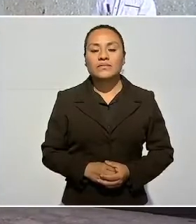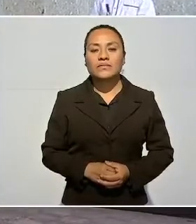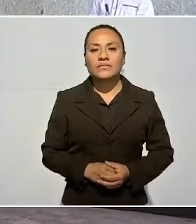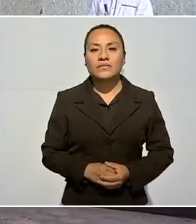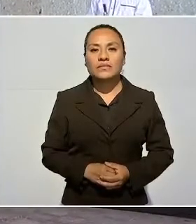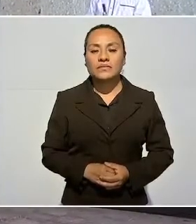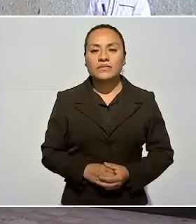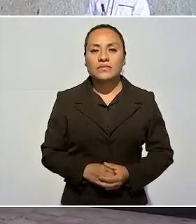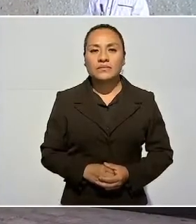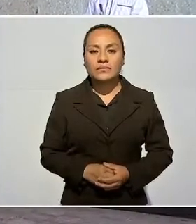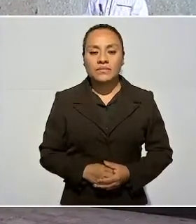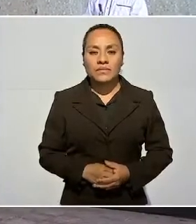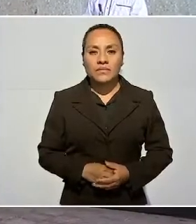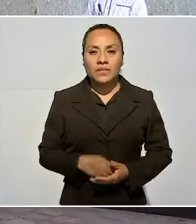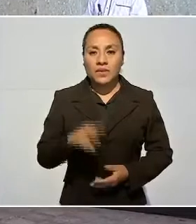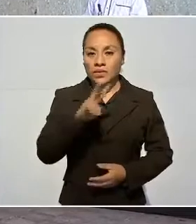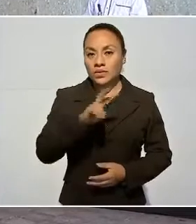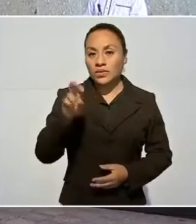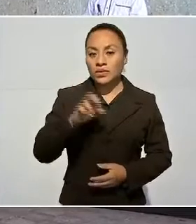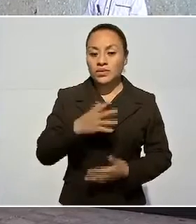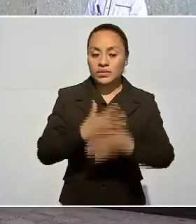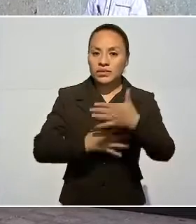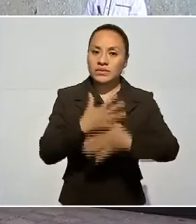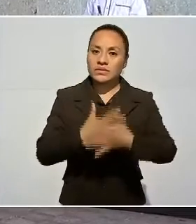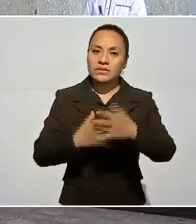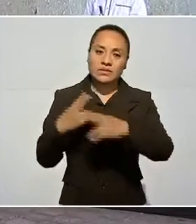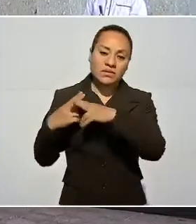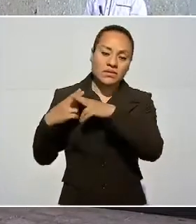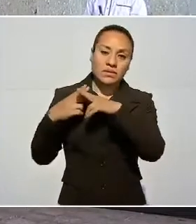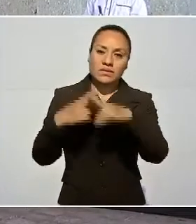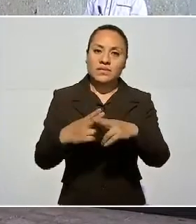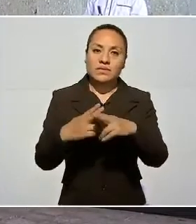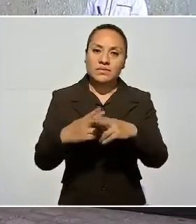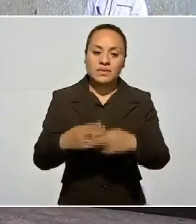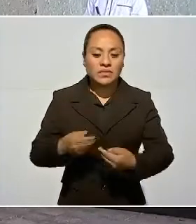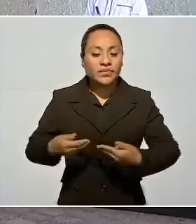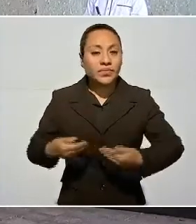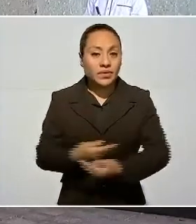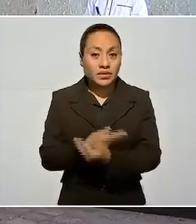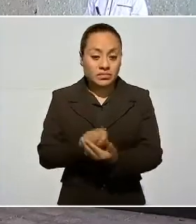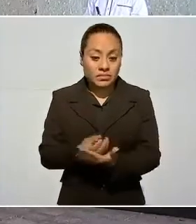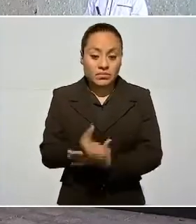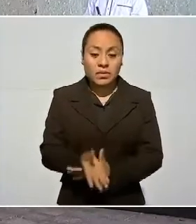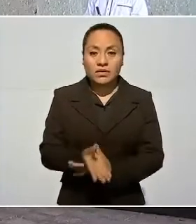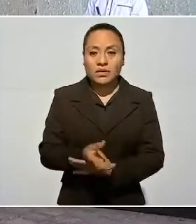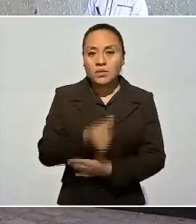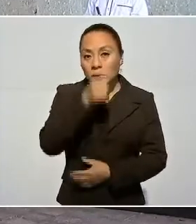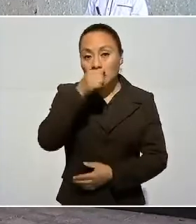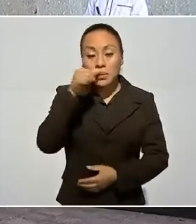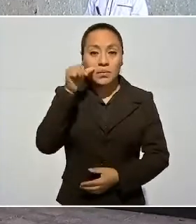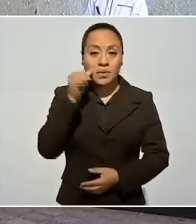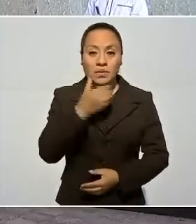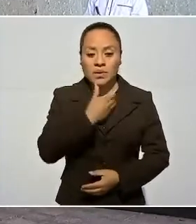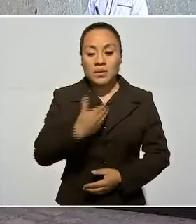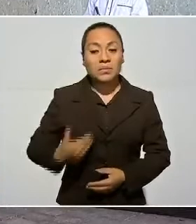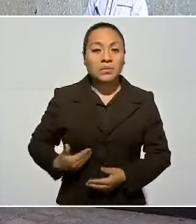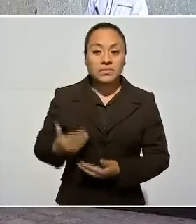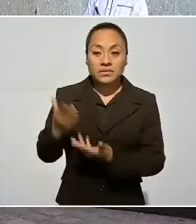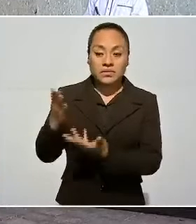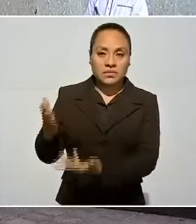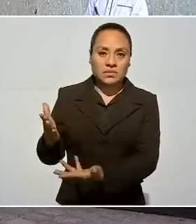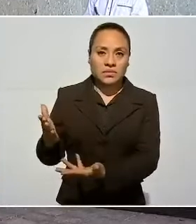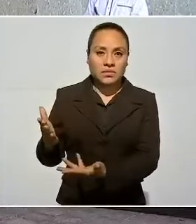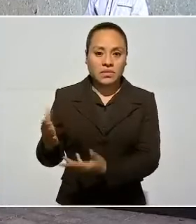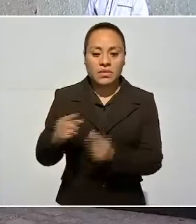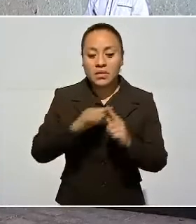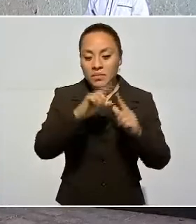Preside este evento 215 aniversario del natalicio de Benito Juárez García, el presidente constitucional de los